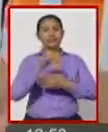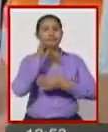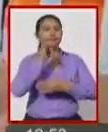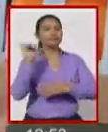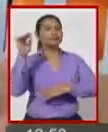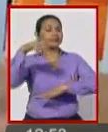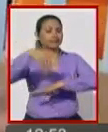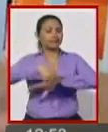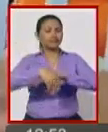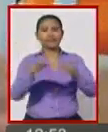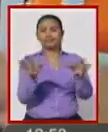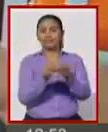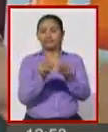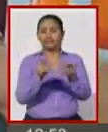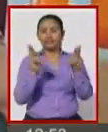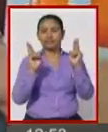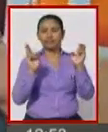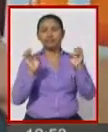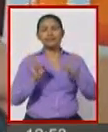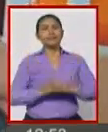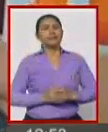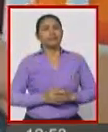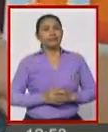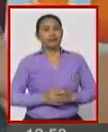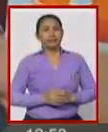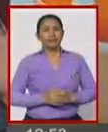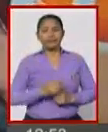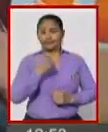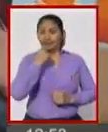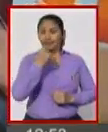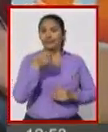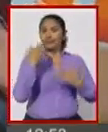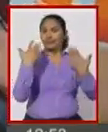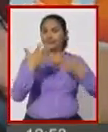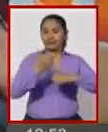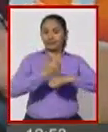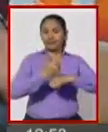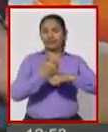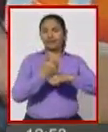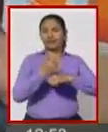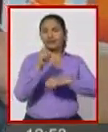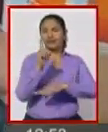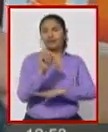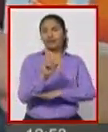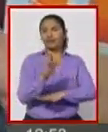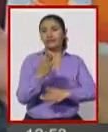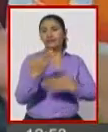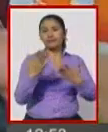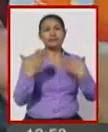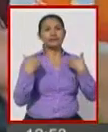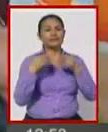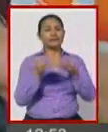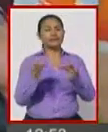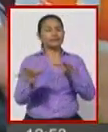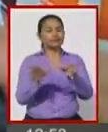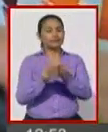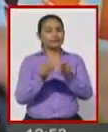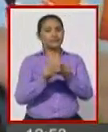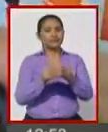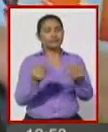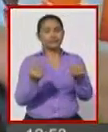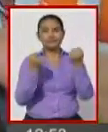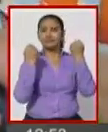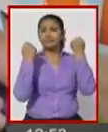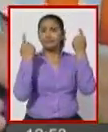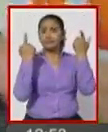anoche hubo una reunión de emergencia en lo que nos dijeron que aquí hoy día a la 1 de la tarde iba a haber un ampliado. Grande